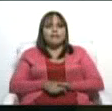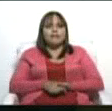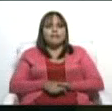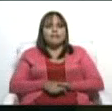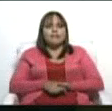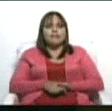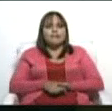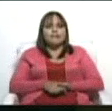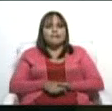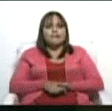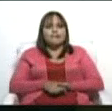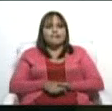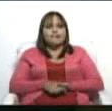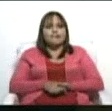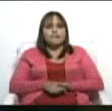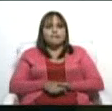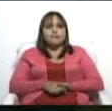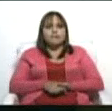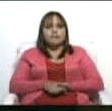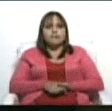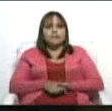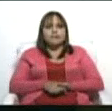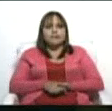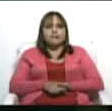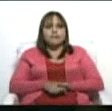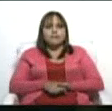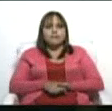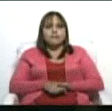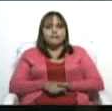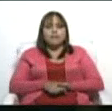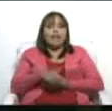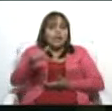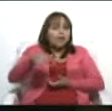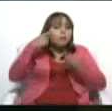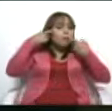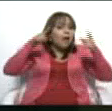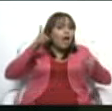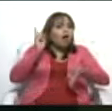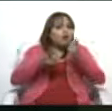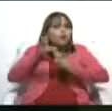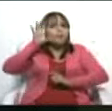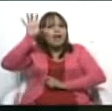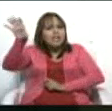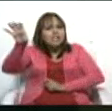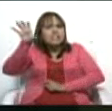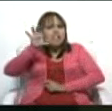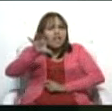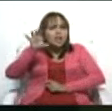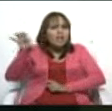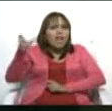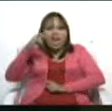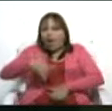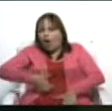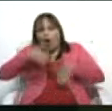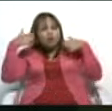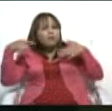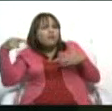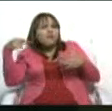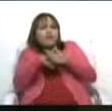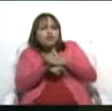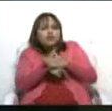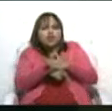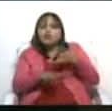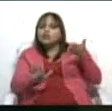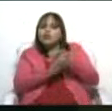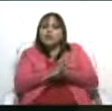Bueno, Rafael, lo que sucede aquí es que diera la impresión de que hay países que tienen o un odio profundo a la